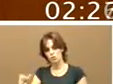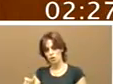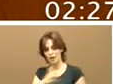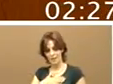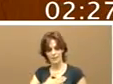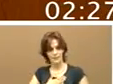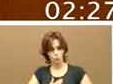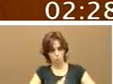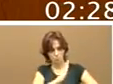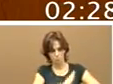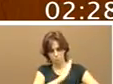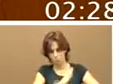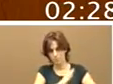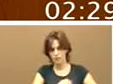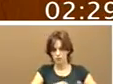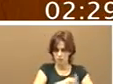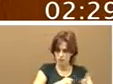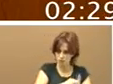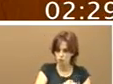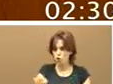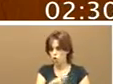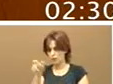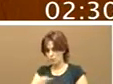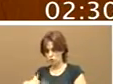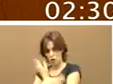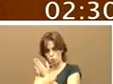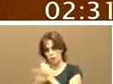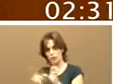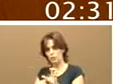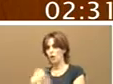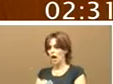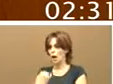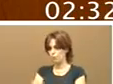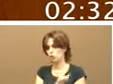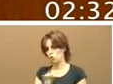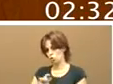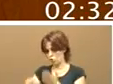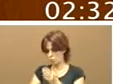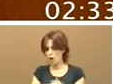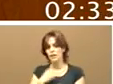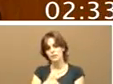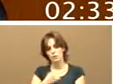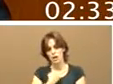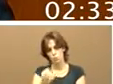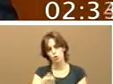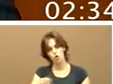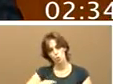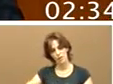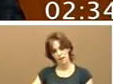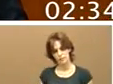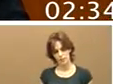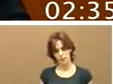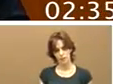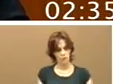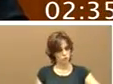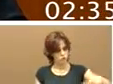rueda otro el gobierno de Extremadura a trabajar por los autónomos a trabajar por los comerciantes están haciendo todo